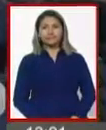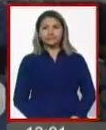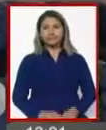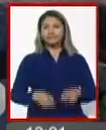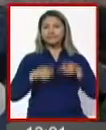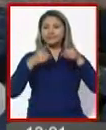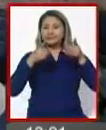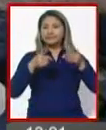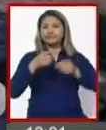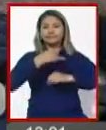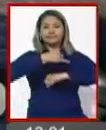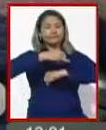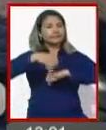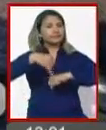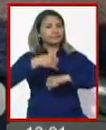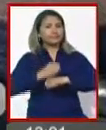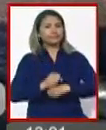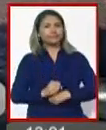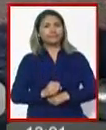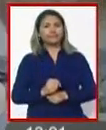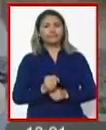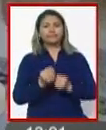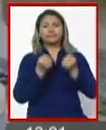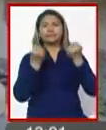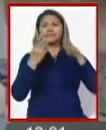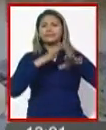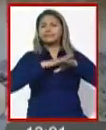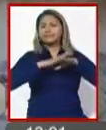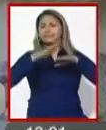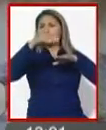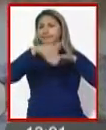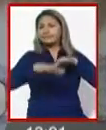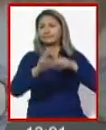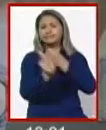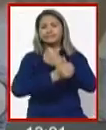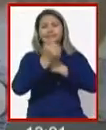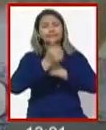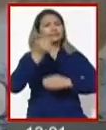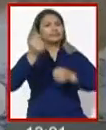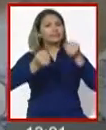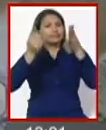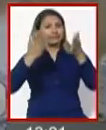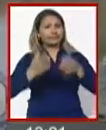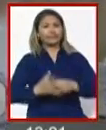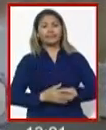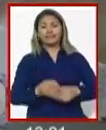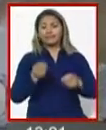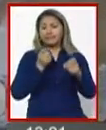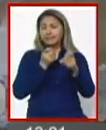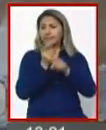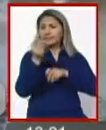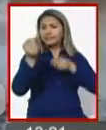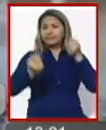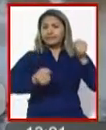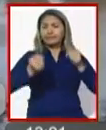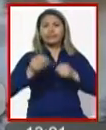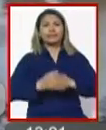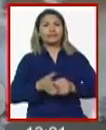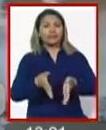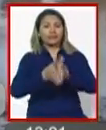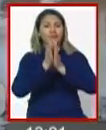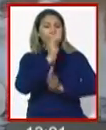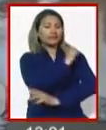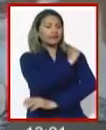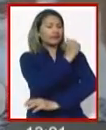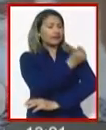Denuncian que en la zona de la Pampa de la Isla los inmensos baches son un gran peligro para los conductores y dañan a los motorizados. Piden